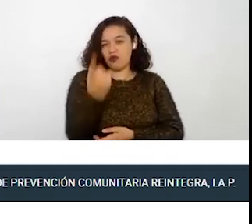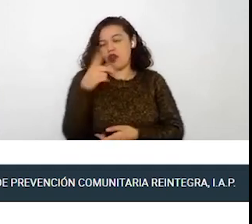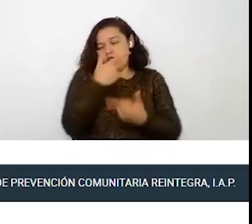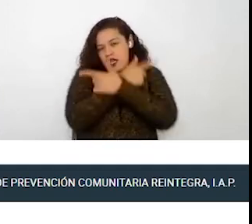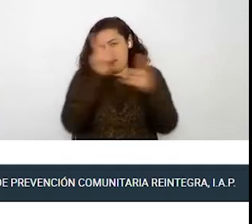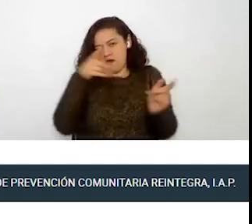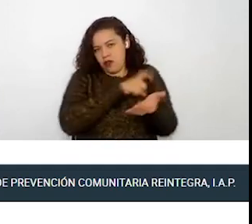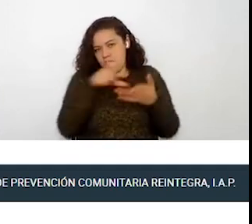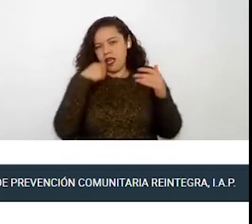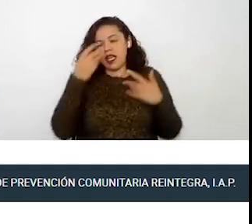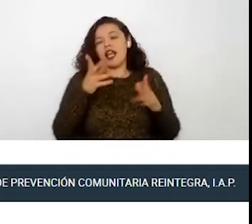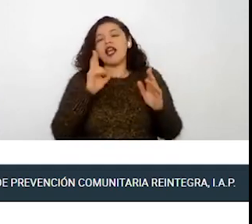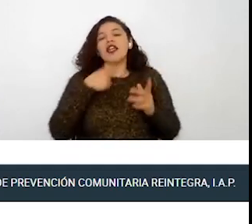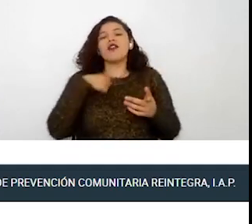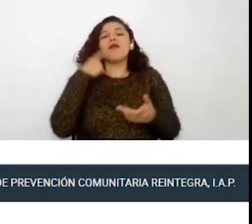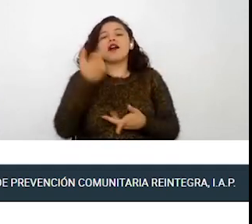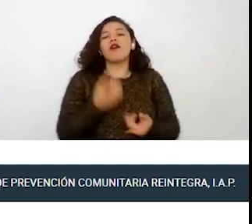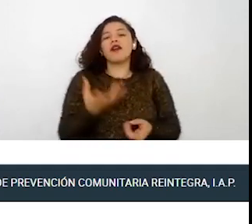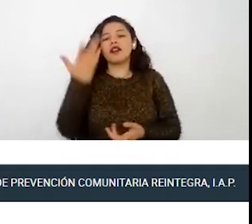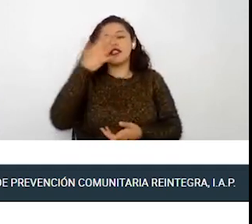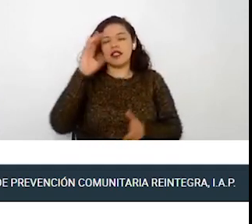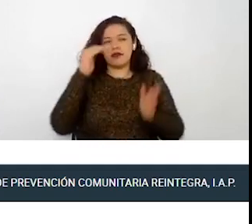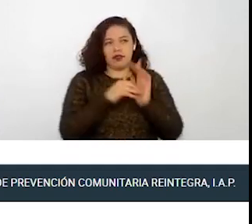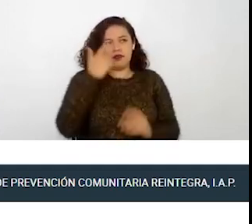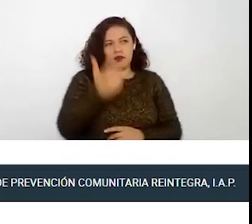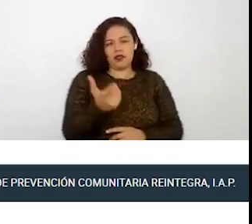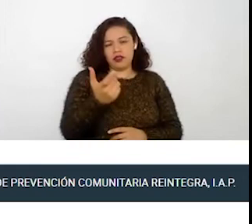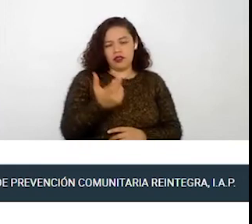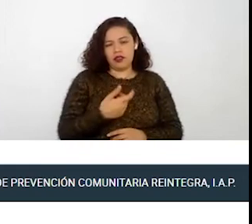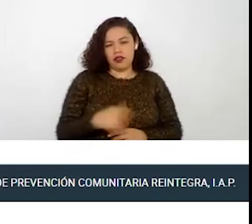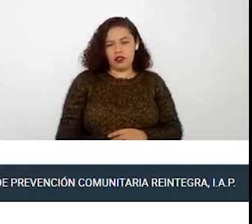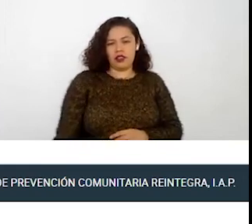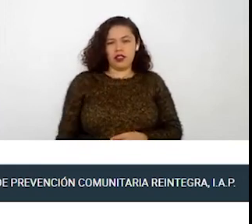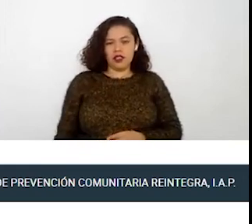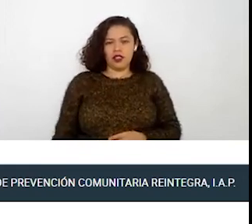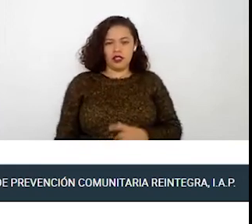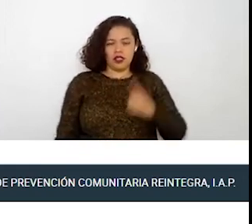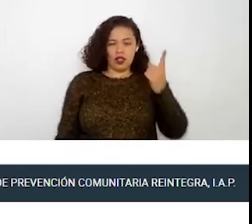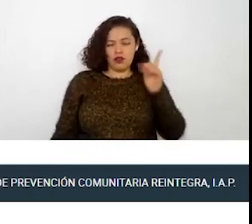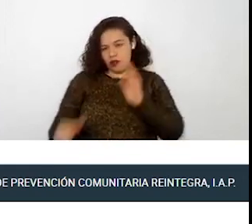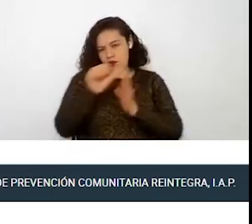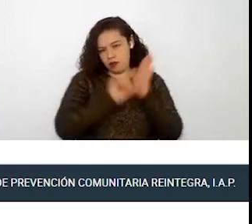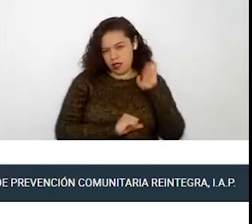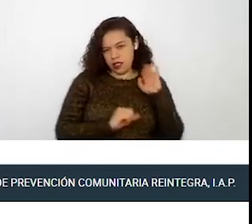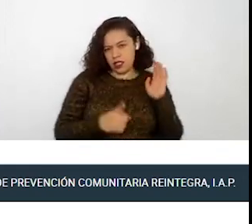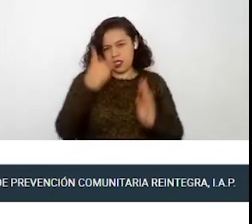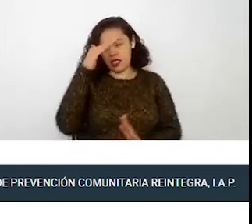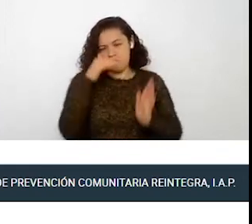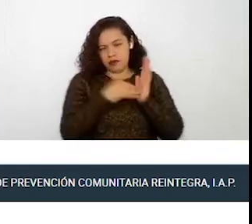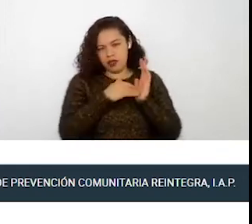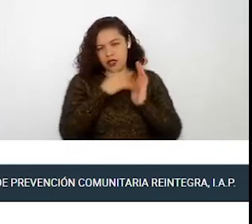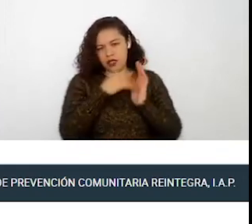comprar y me va a costar 10 mil pesos esa va a ser en un mes por lo tanto 10.000 pesos